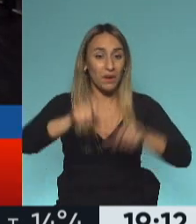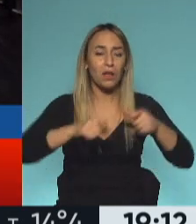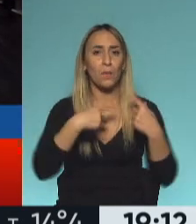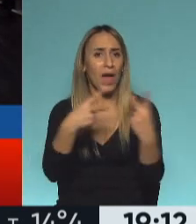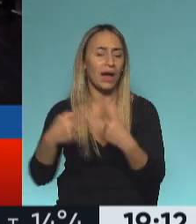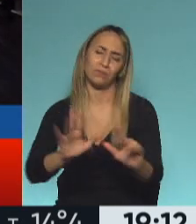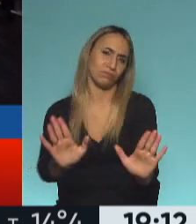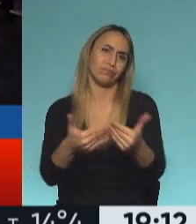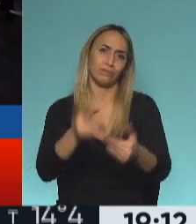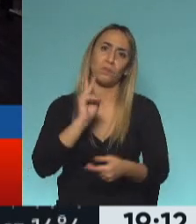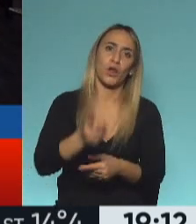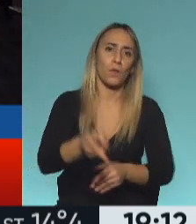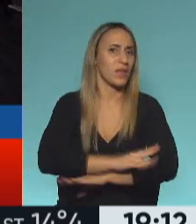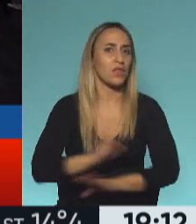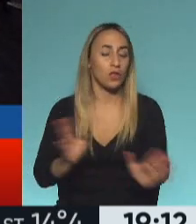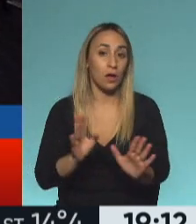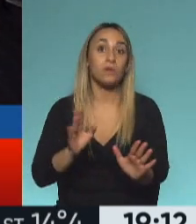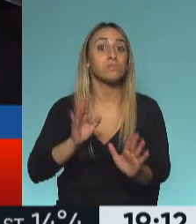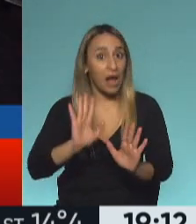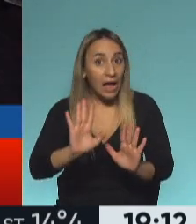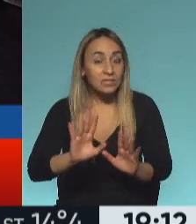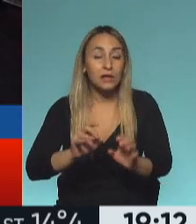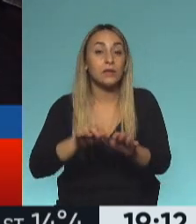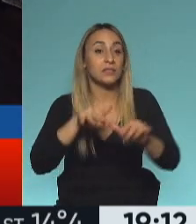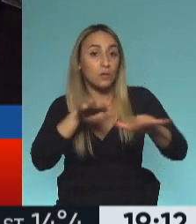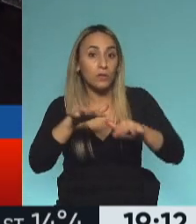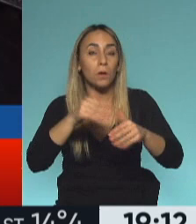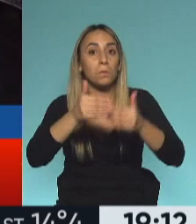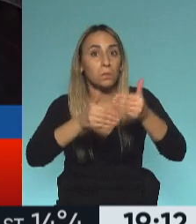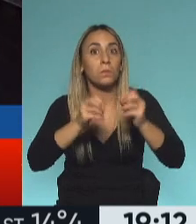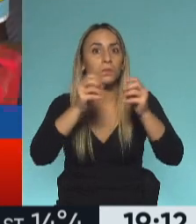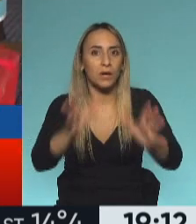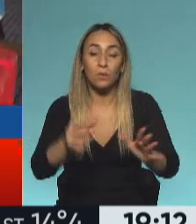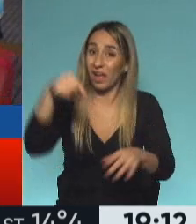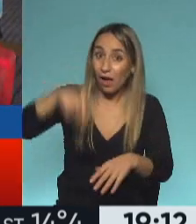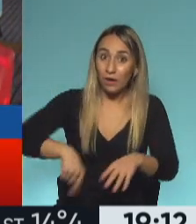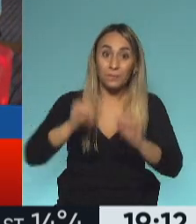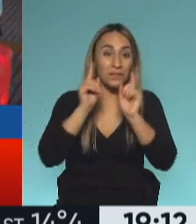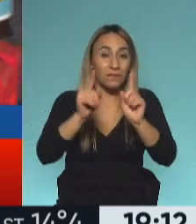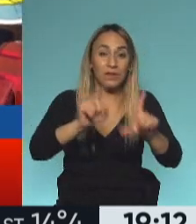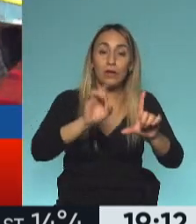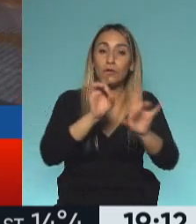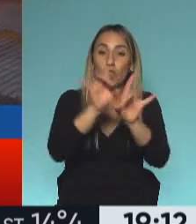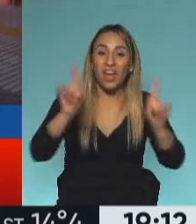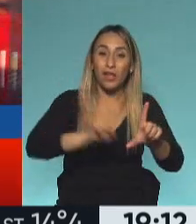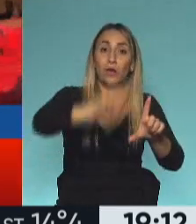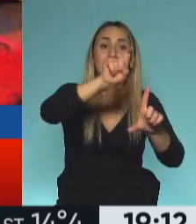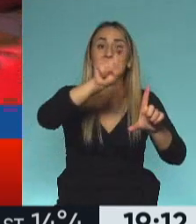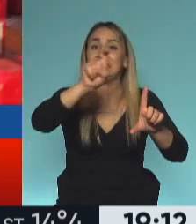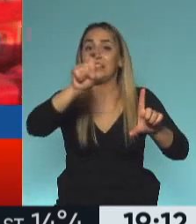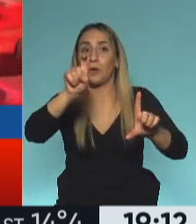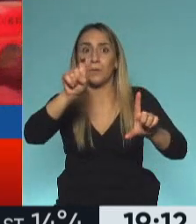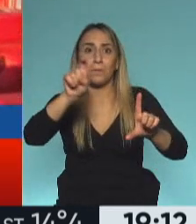hacia el otro, y la cosa puede llegar a mejorar. Si no, estamos en una meseta muy alta y estamos picando para arriba de